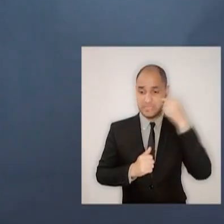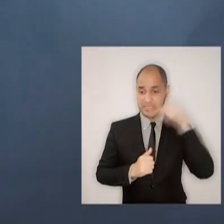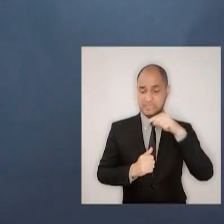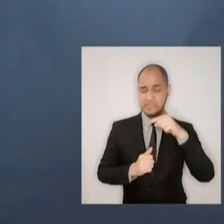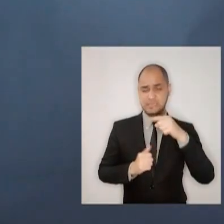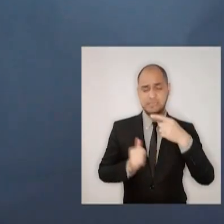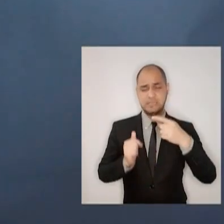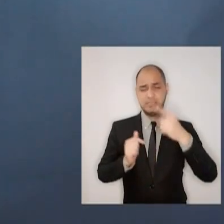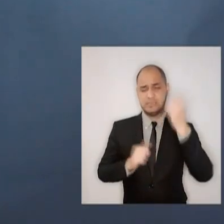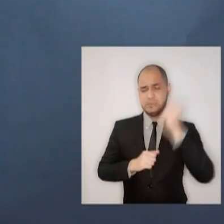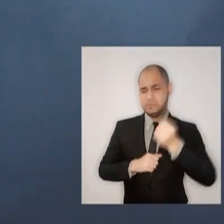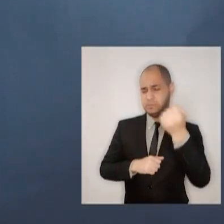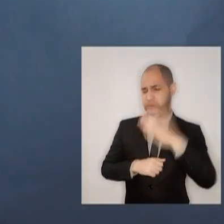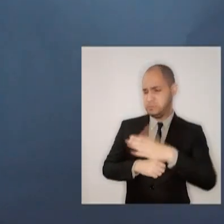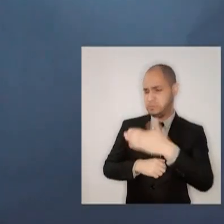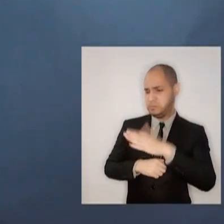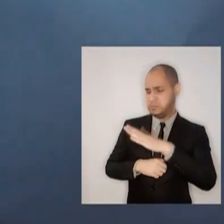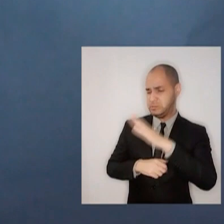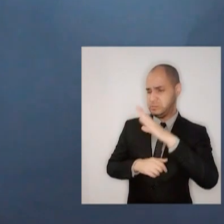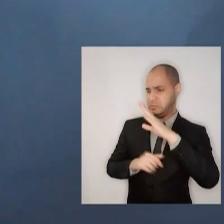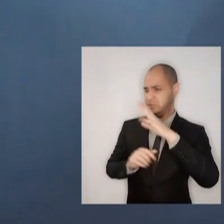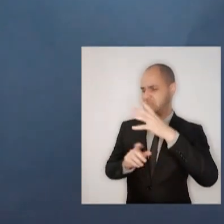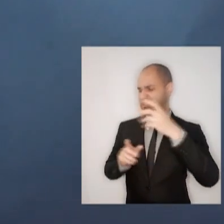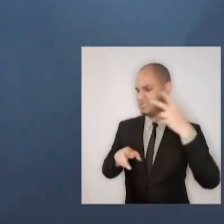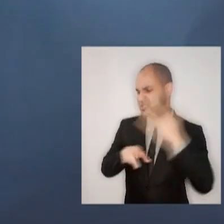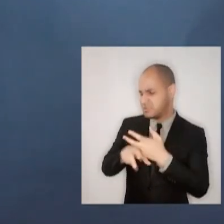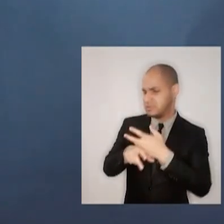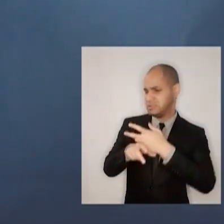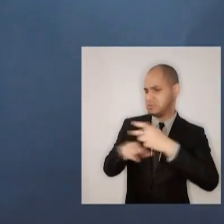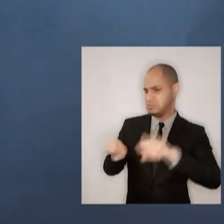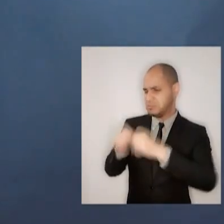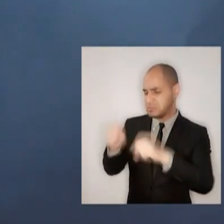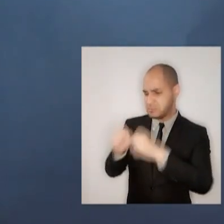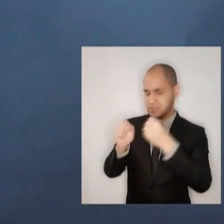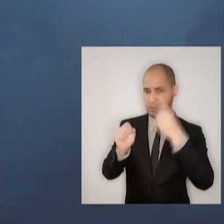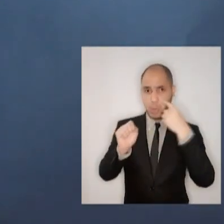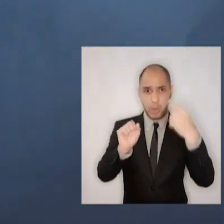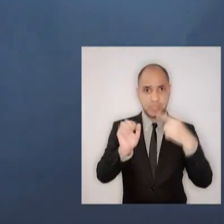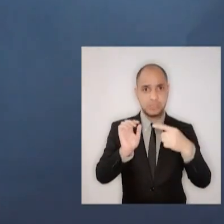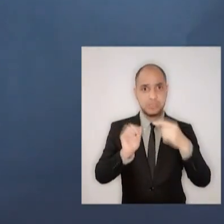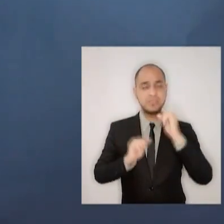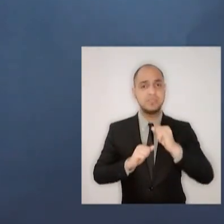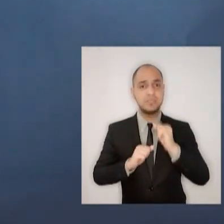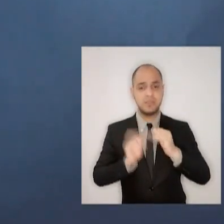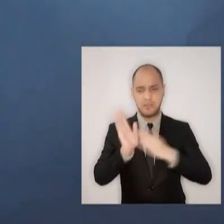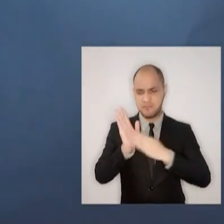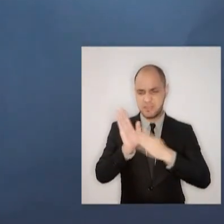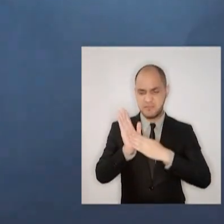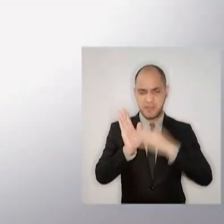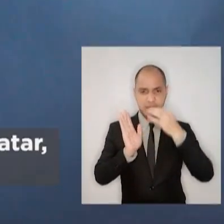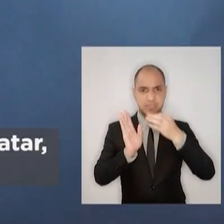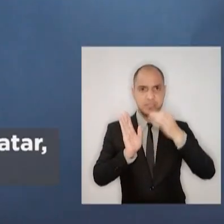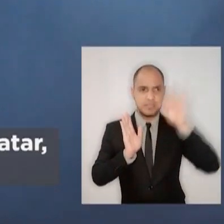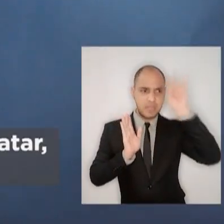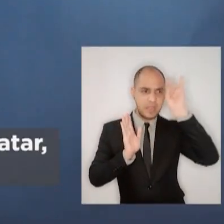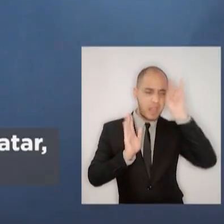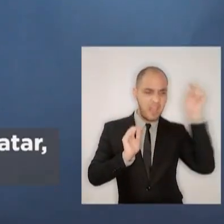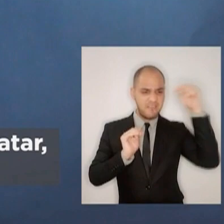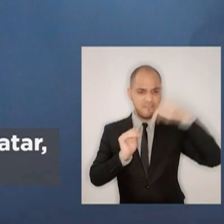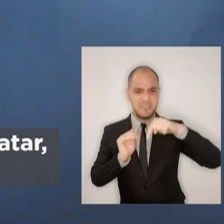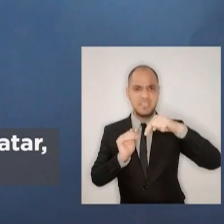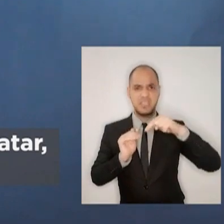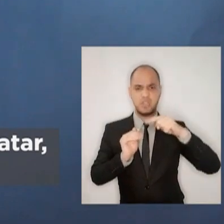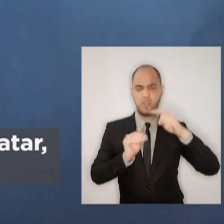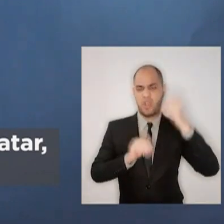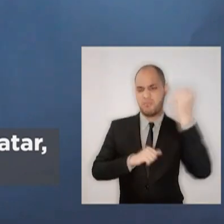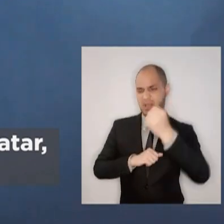Octubre estuvo marcado por un fuerte sentimiento de homicidio, con robos, saqueos y destrucción. ¿Le parece familiar? Claro que sí. La Biblia